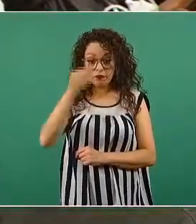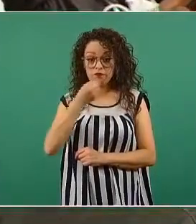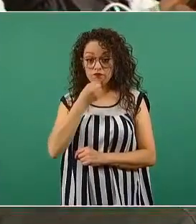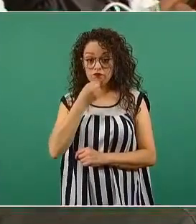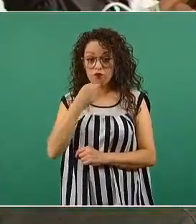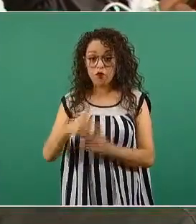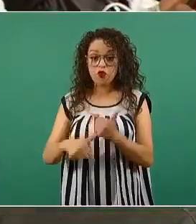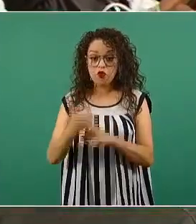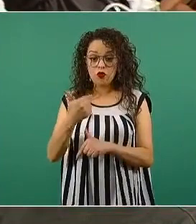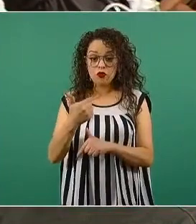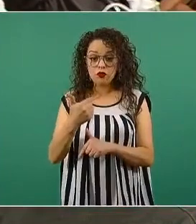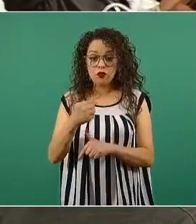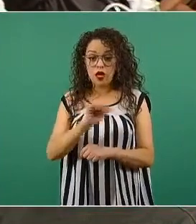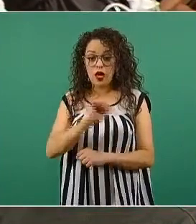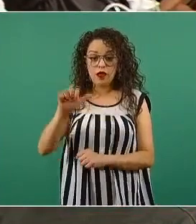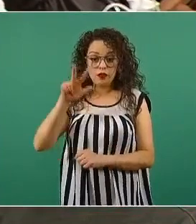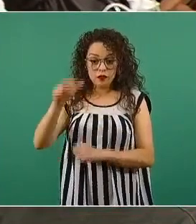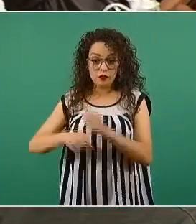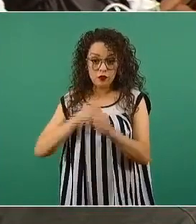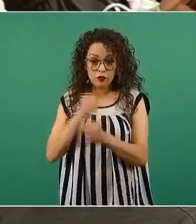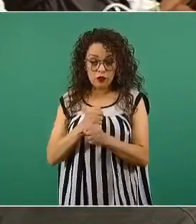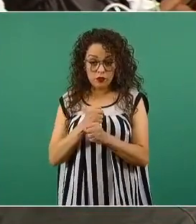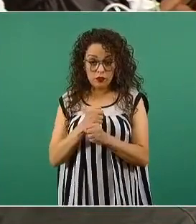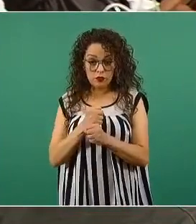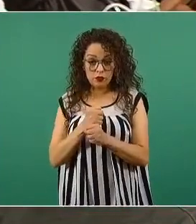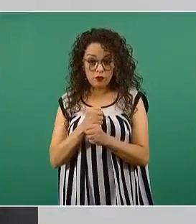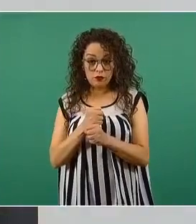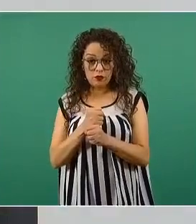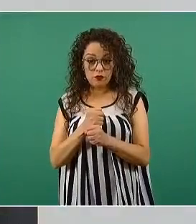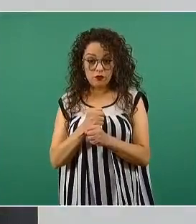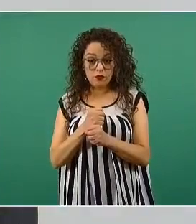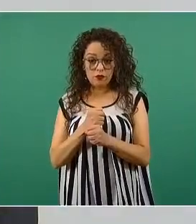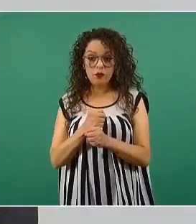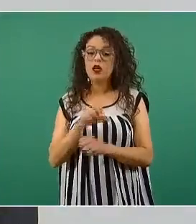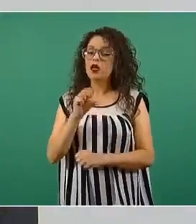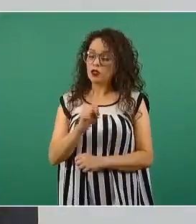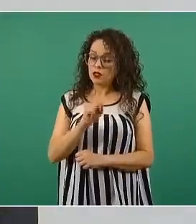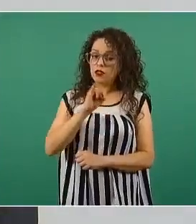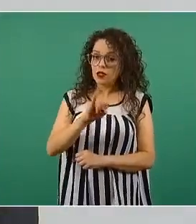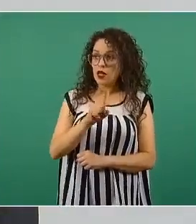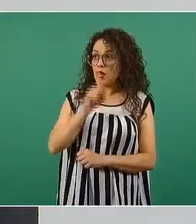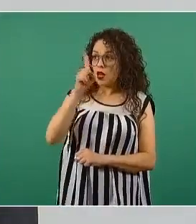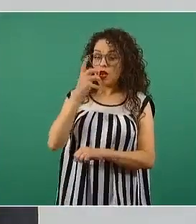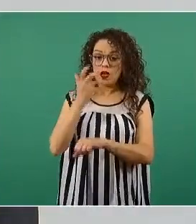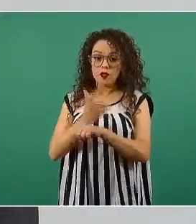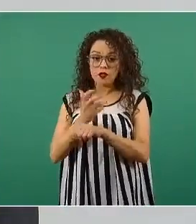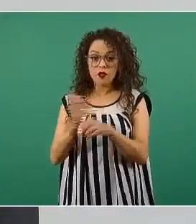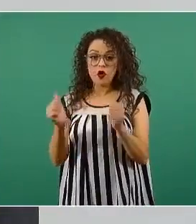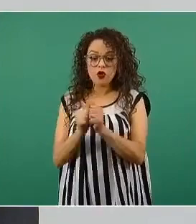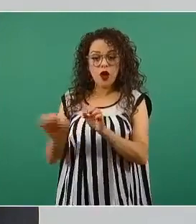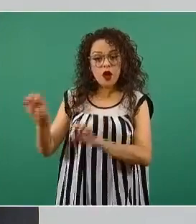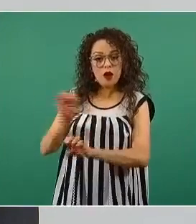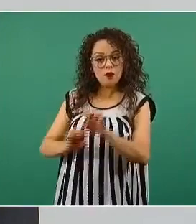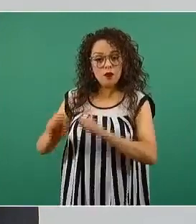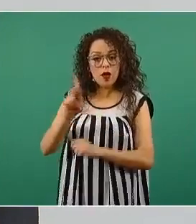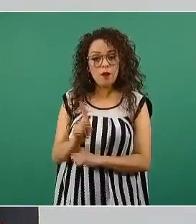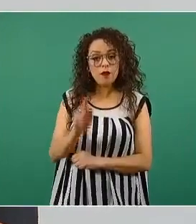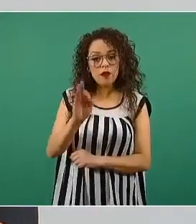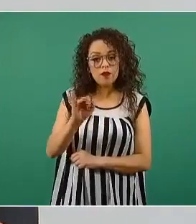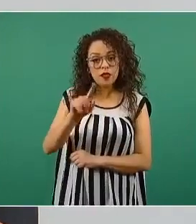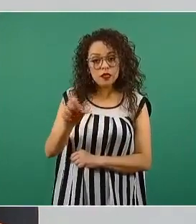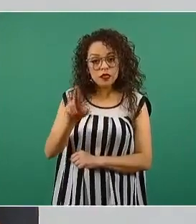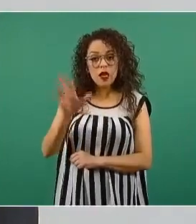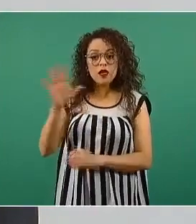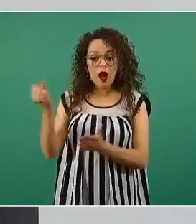de 12 a 18 años. Sí, en los Estados Unidos con Pfizer ya se autorizó, también